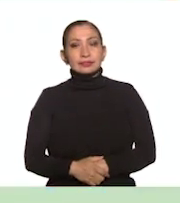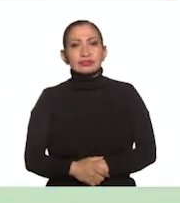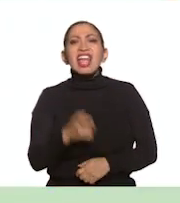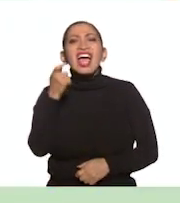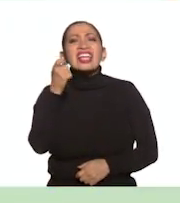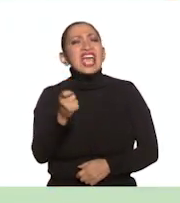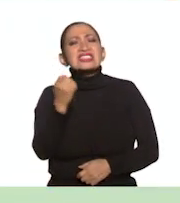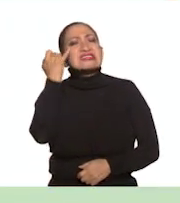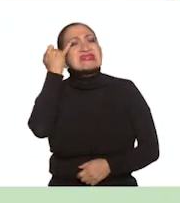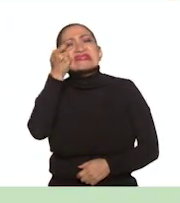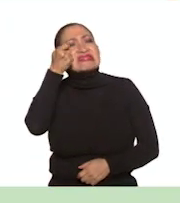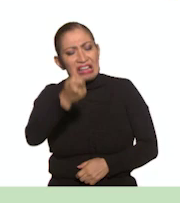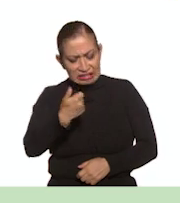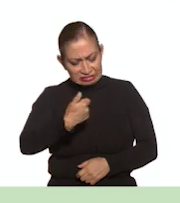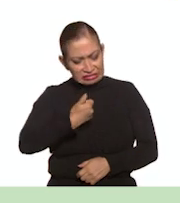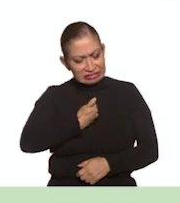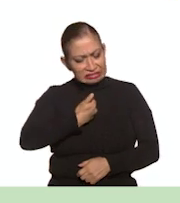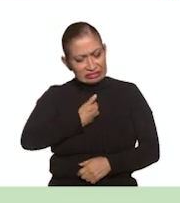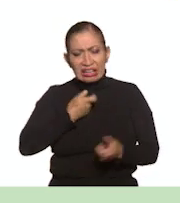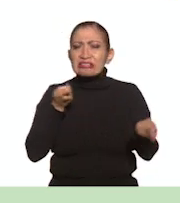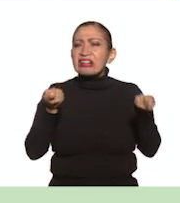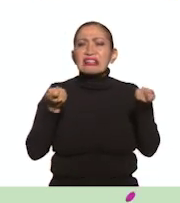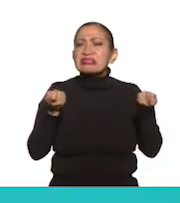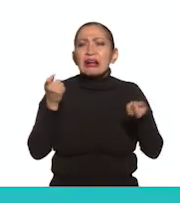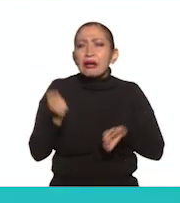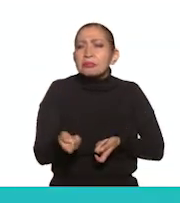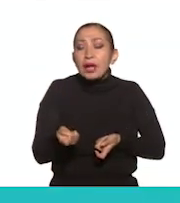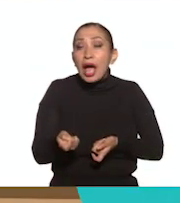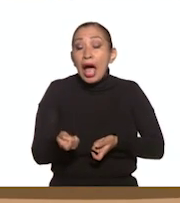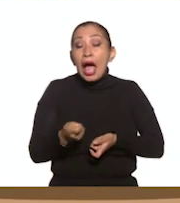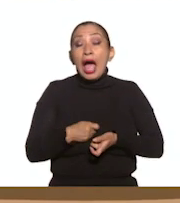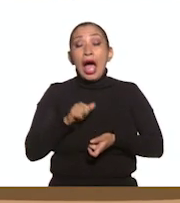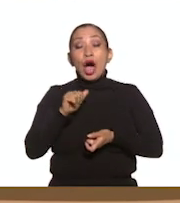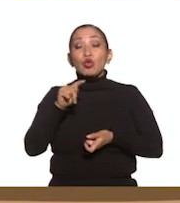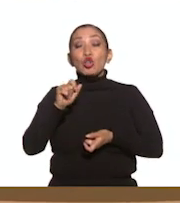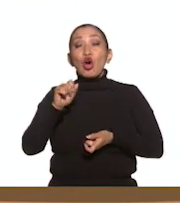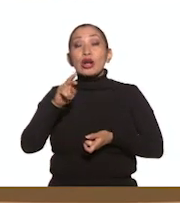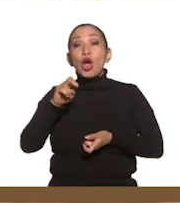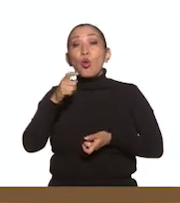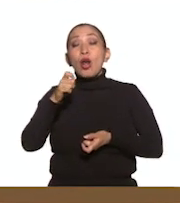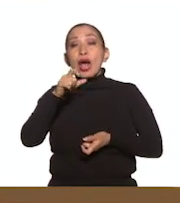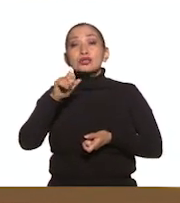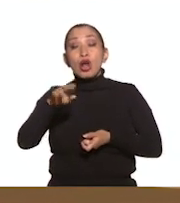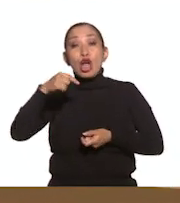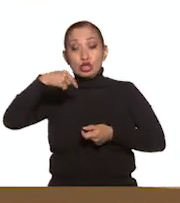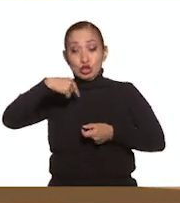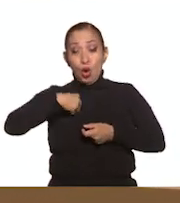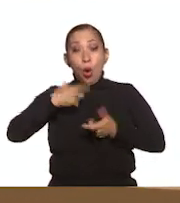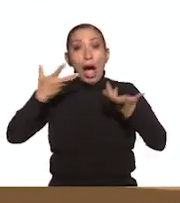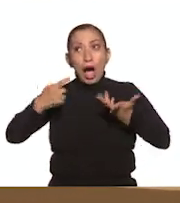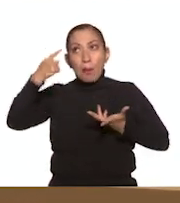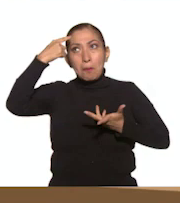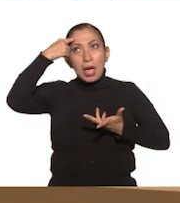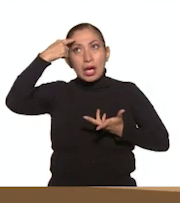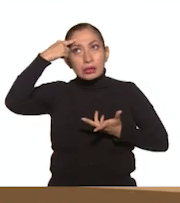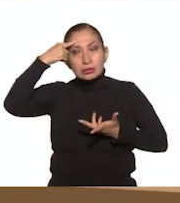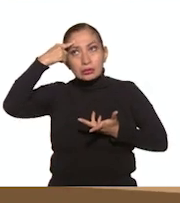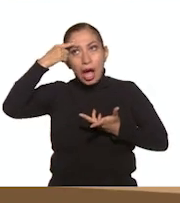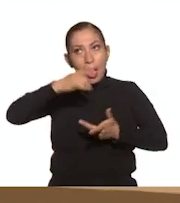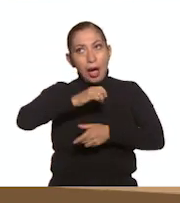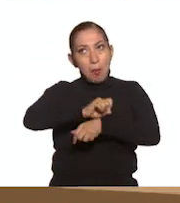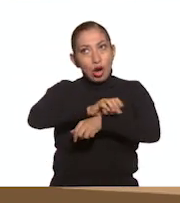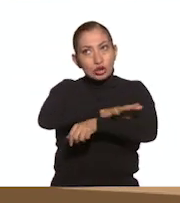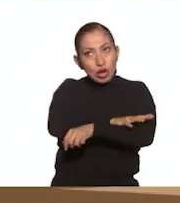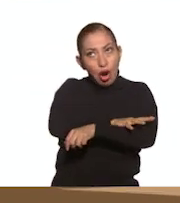¿Qué se les ocurre que sea la autorregulación? La autorregulación es la capacidad de regular los propios pensamientos,